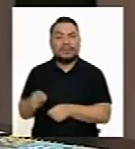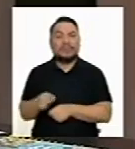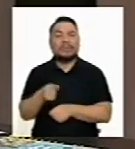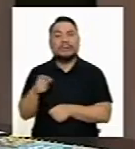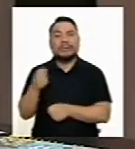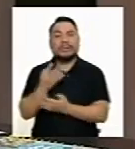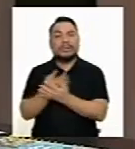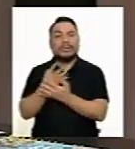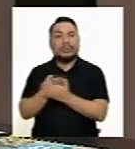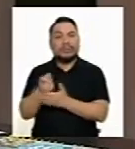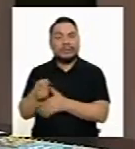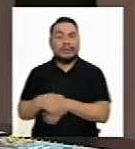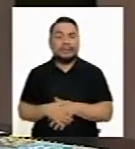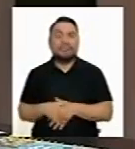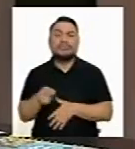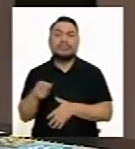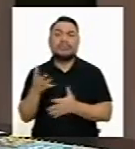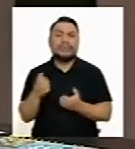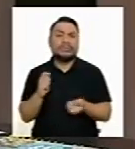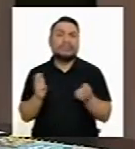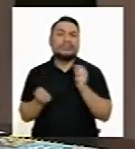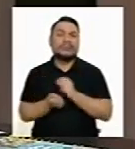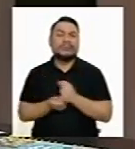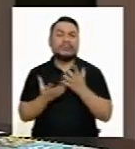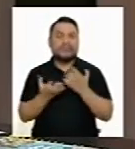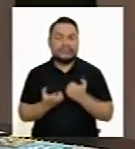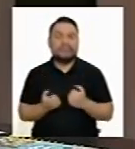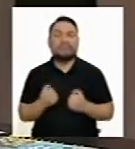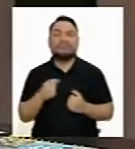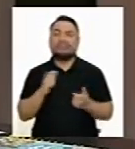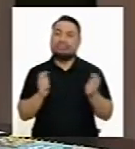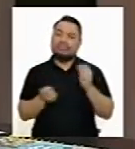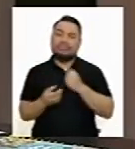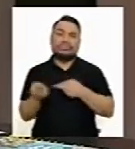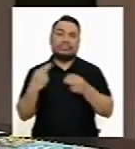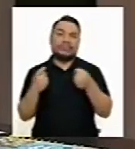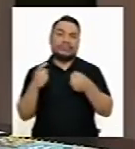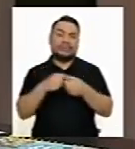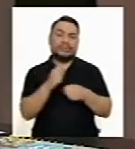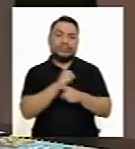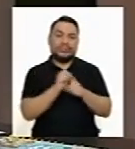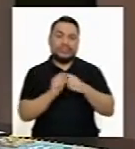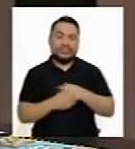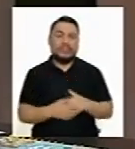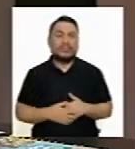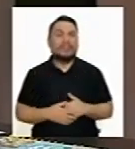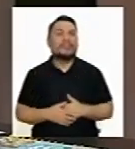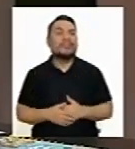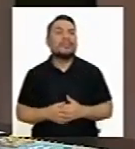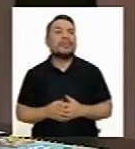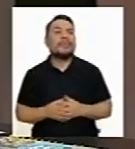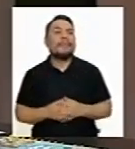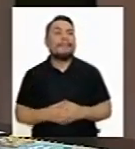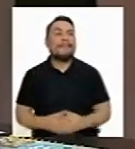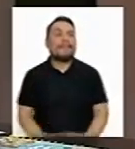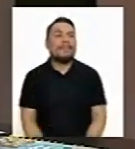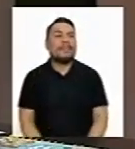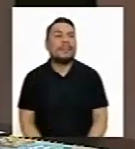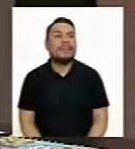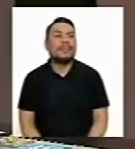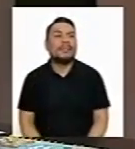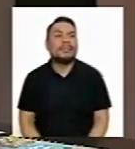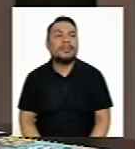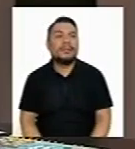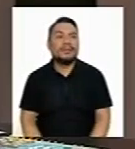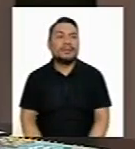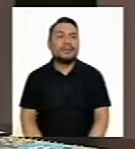privadas de su libertad que sí quieren cambiar de estilo de vida, que sí quieren resocializar. Por eso vamos a